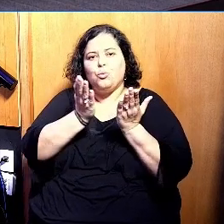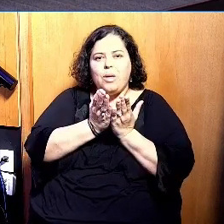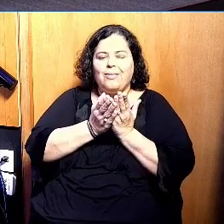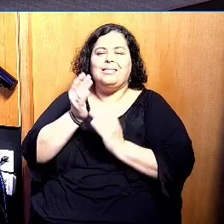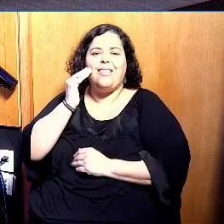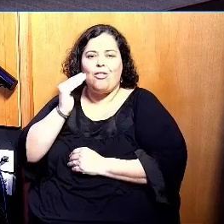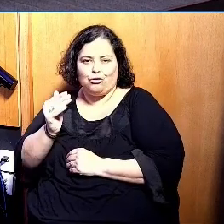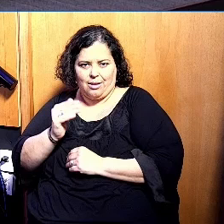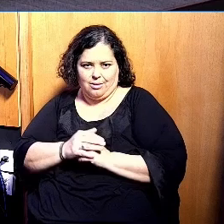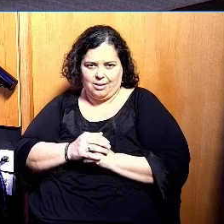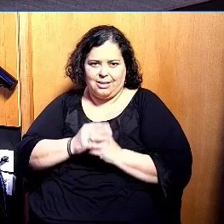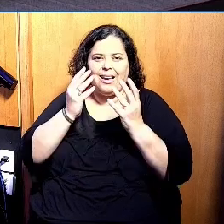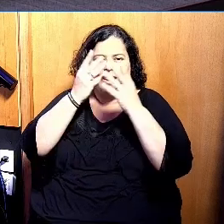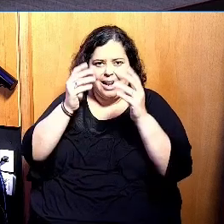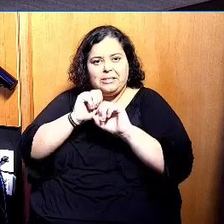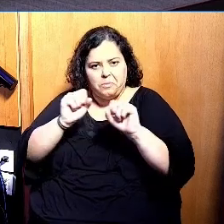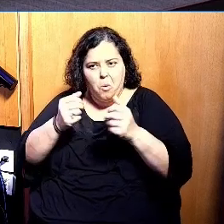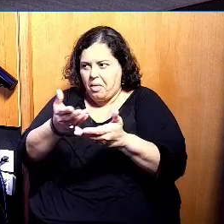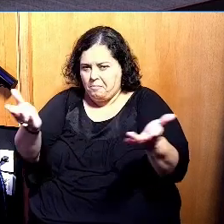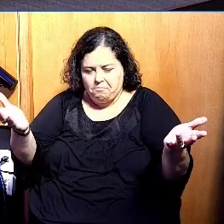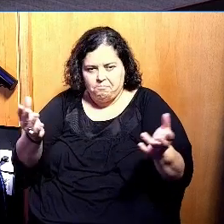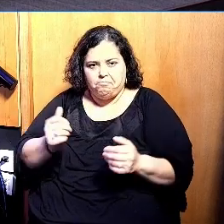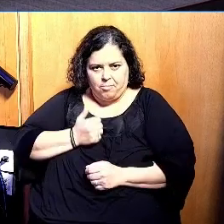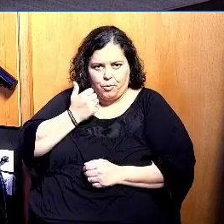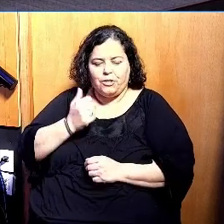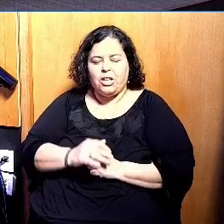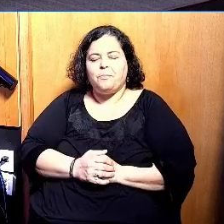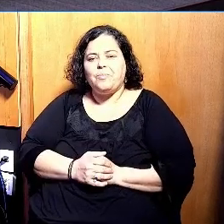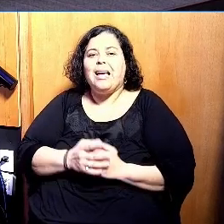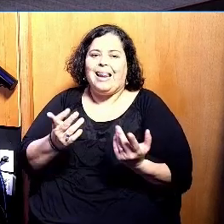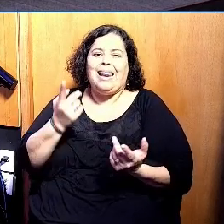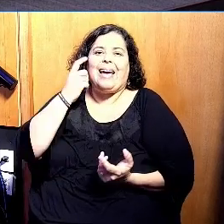Así que se puede usar. La intención es que obviamente